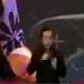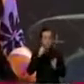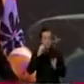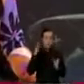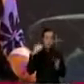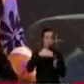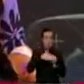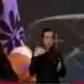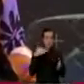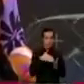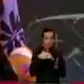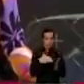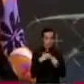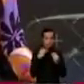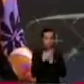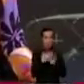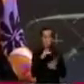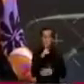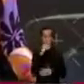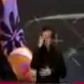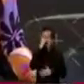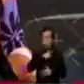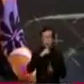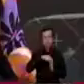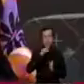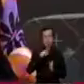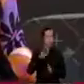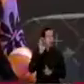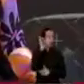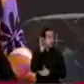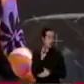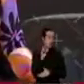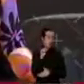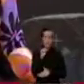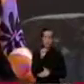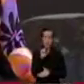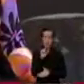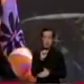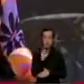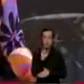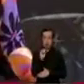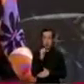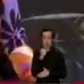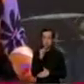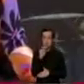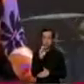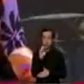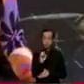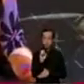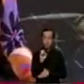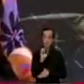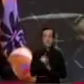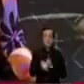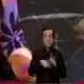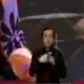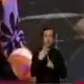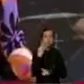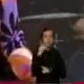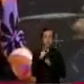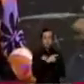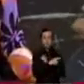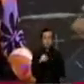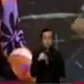organismo de justicia. Así lo resolvió la jueza Daniela Camacho en la audiencia de formulación de cargos en su contra y de cuatro personas por la